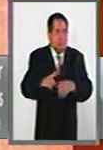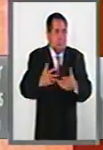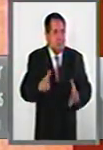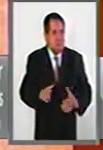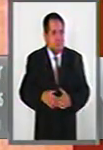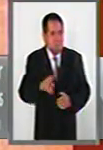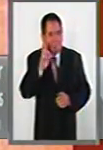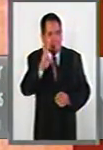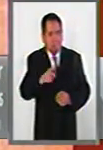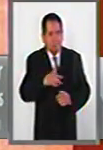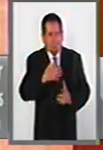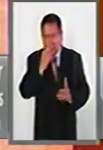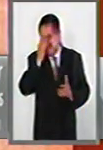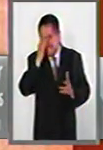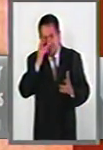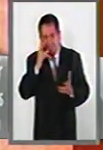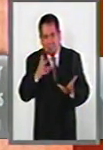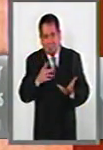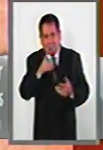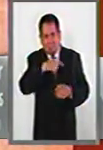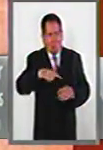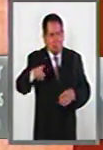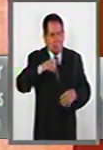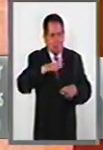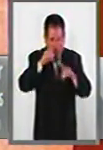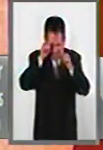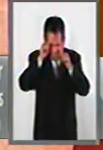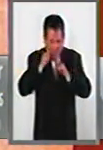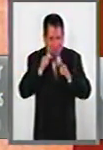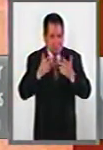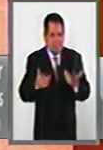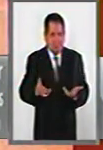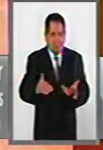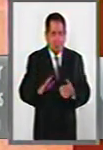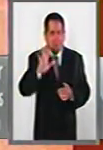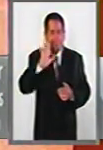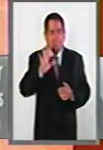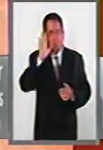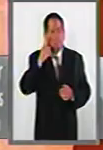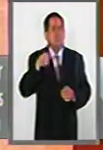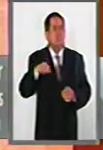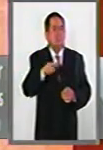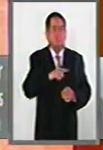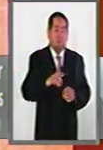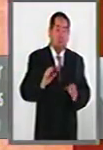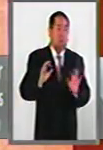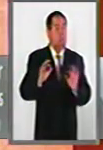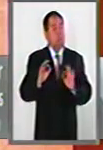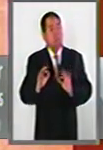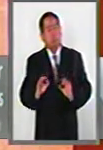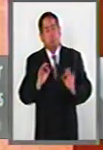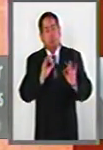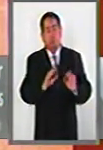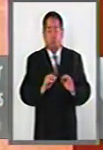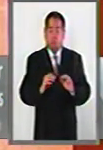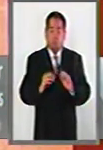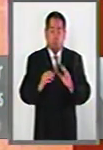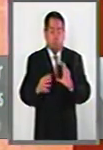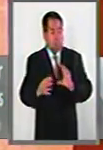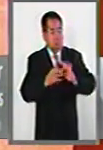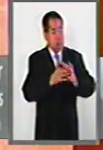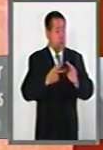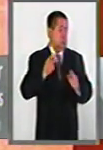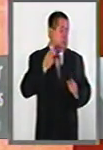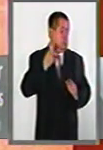Es verdaderamente un acto de ceguera, todo para justificar medidas políticas que